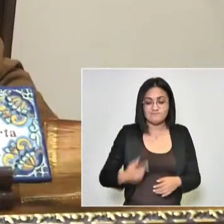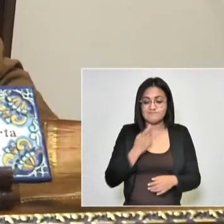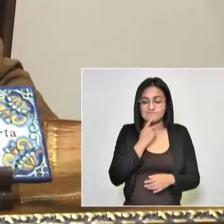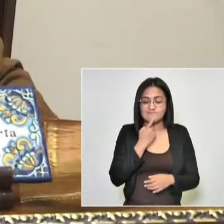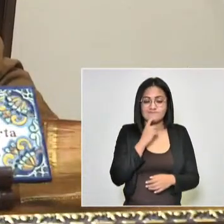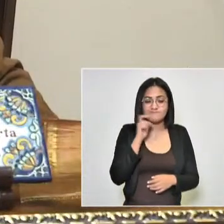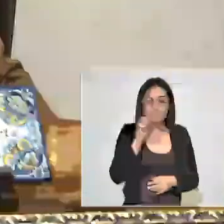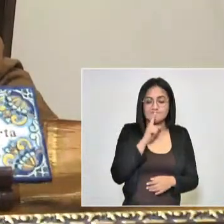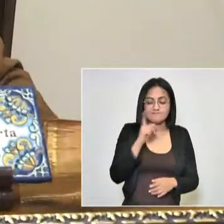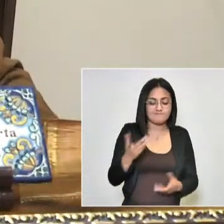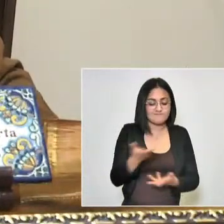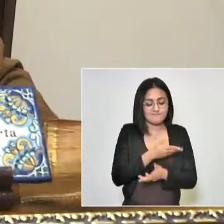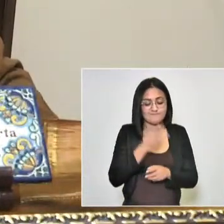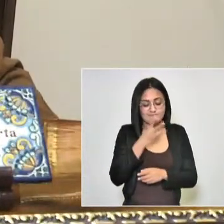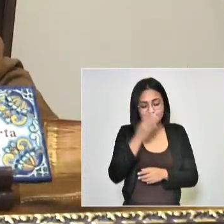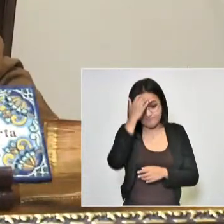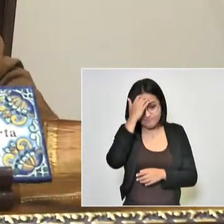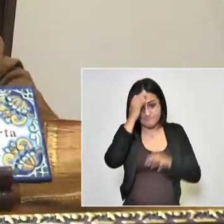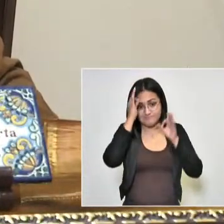República, Andrés Manuel López Obrador.